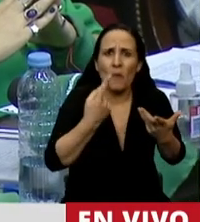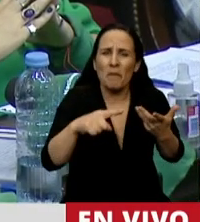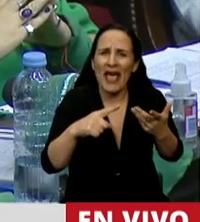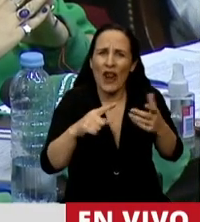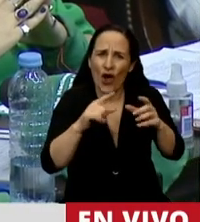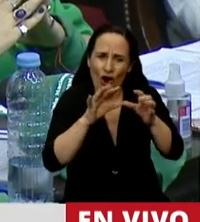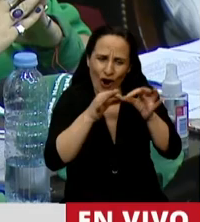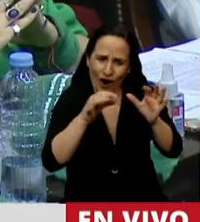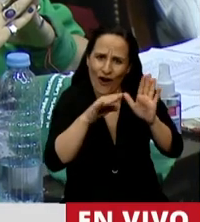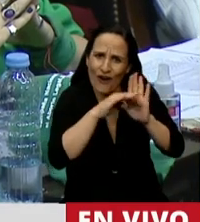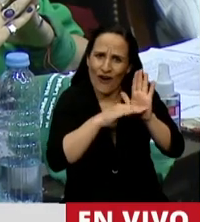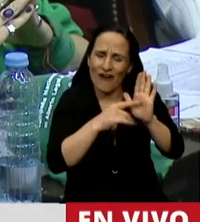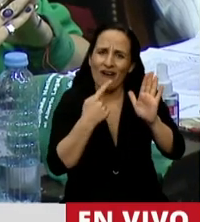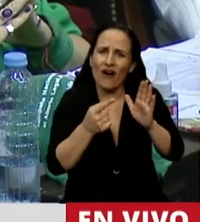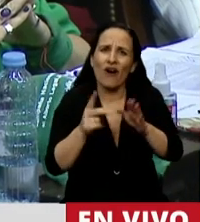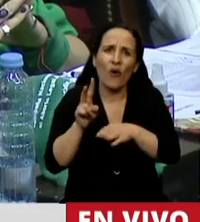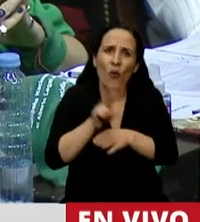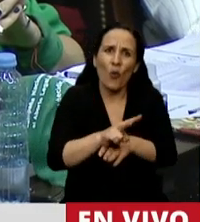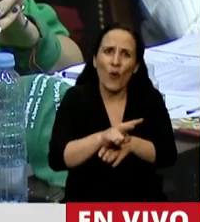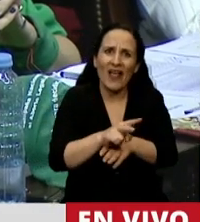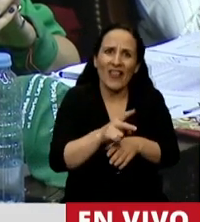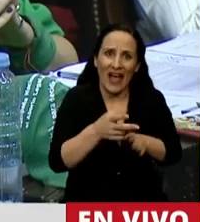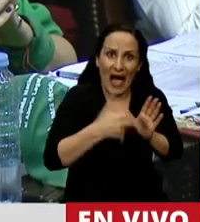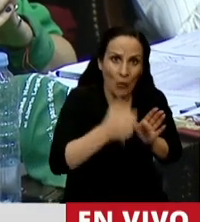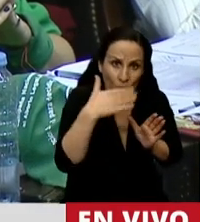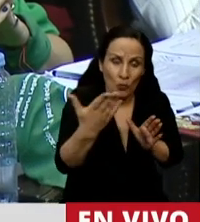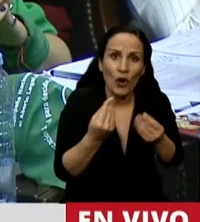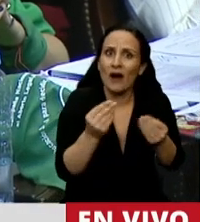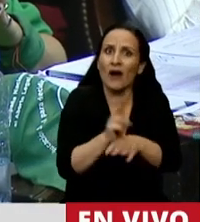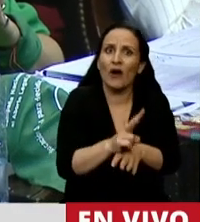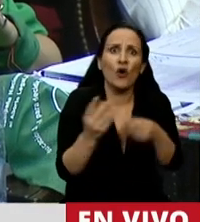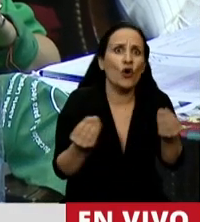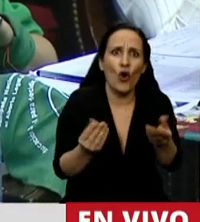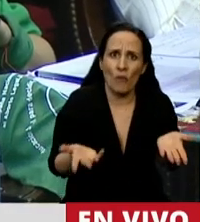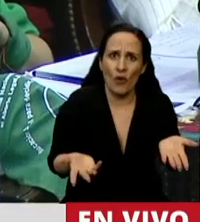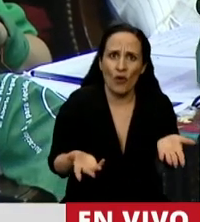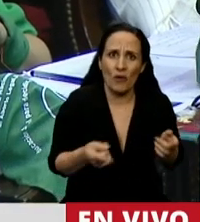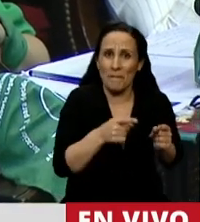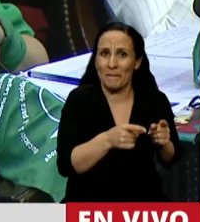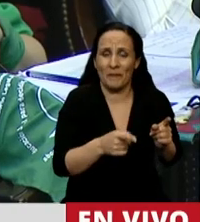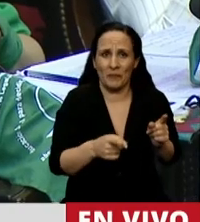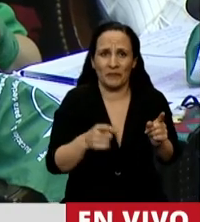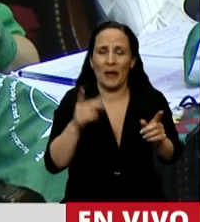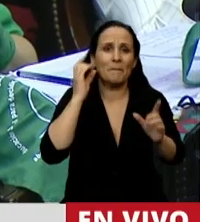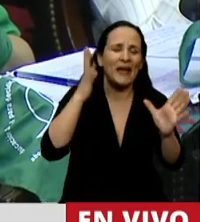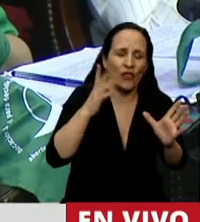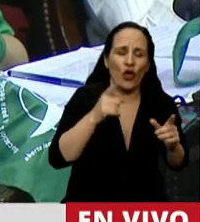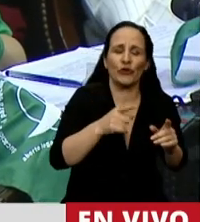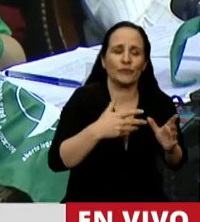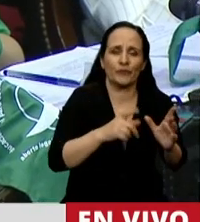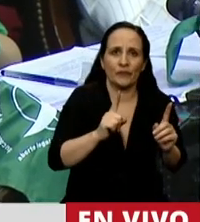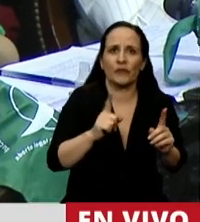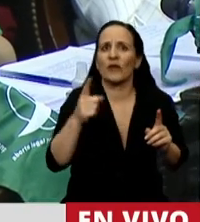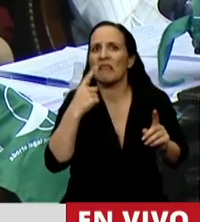cómo debemos cuidarla a partir de ese aborto, sin lugar a duda no deseado, perdón, de ese embarazo